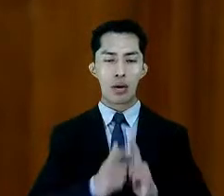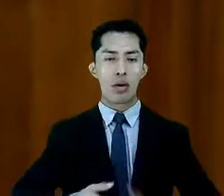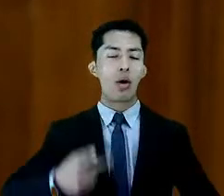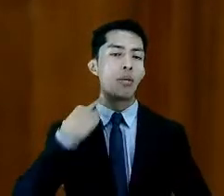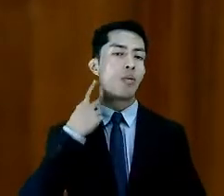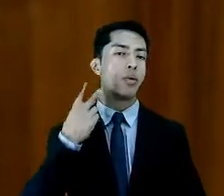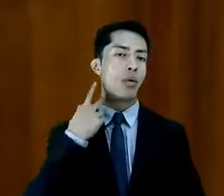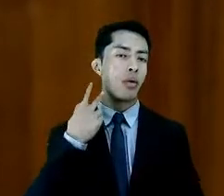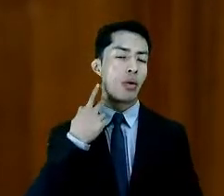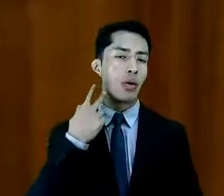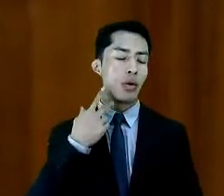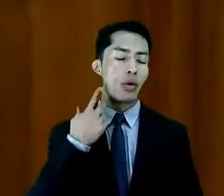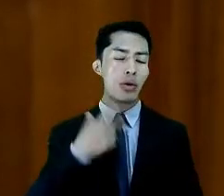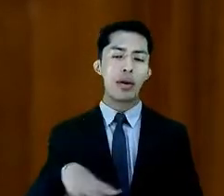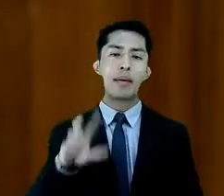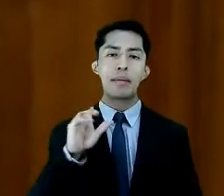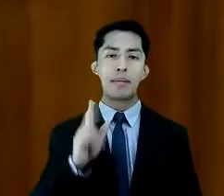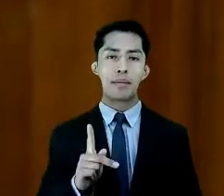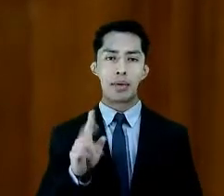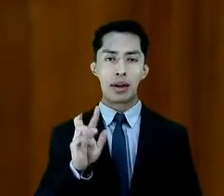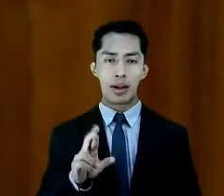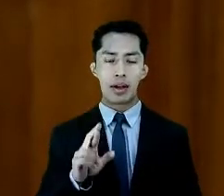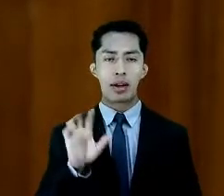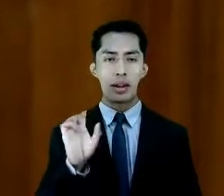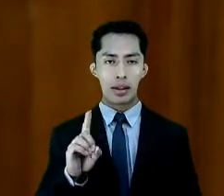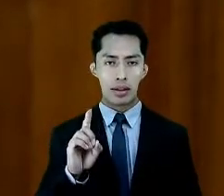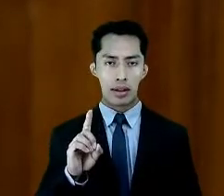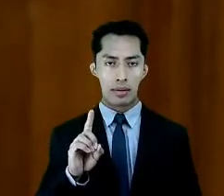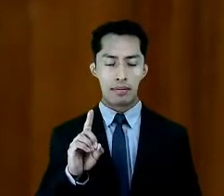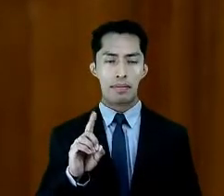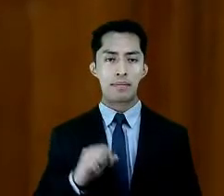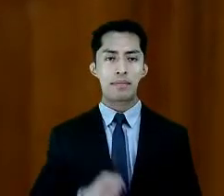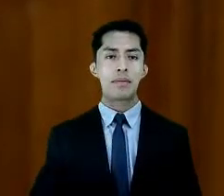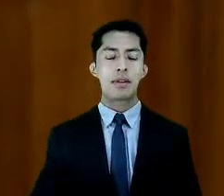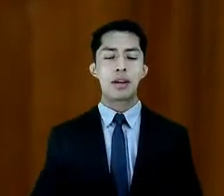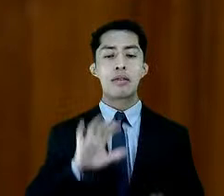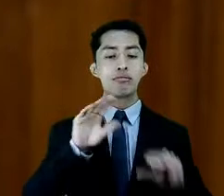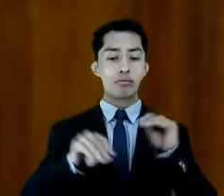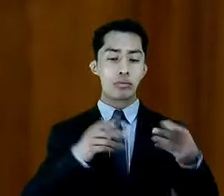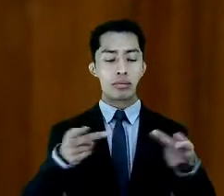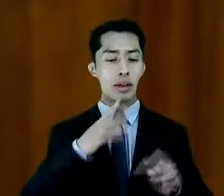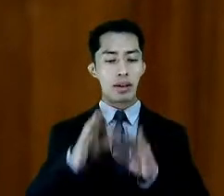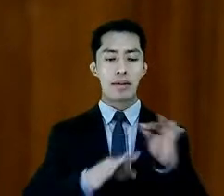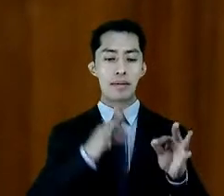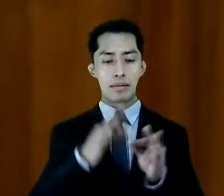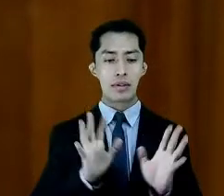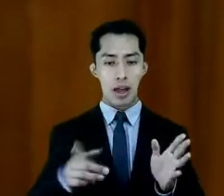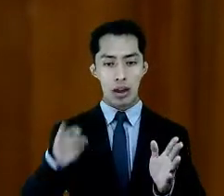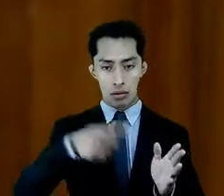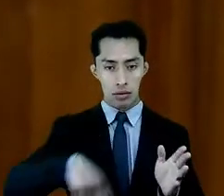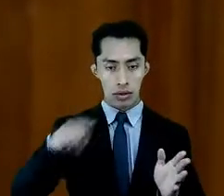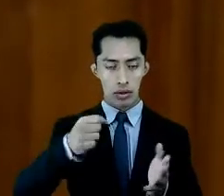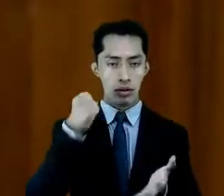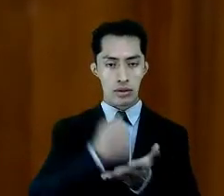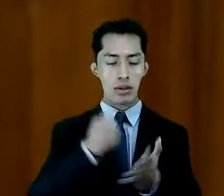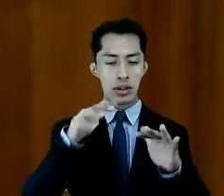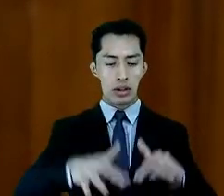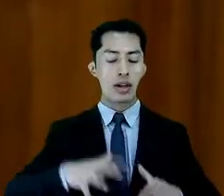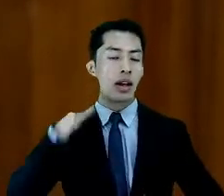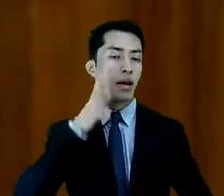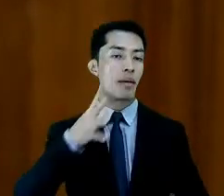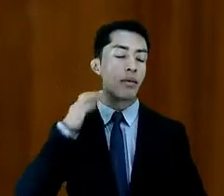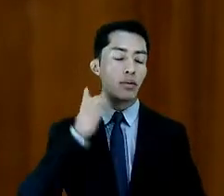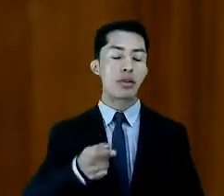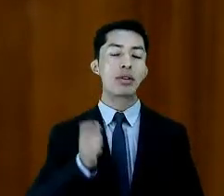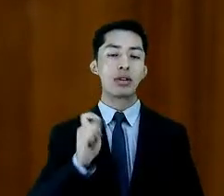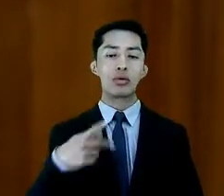del Partido de la Revolución Democrática. Elaborada y presentada a la aprobación de la legislatura en uso